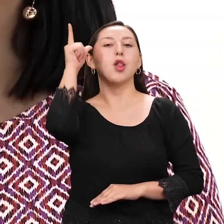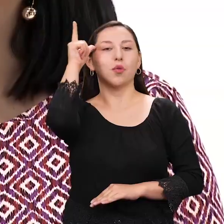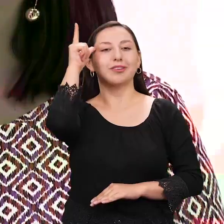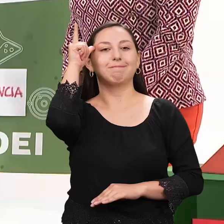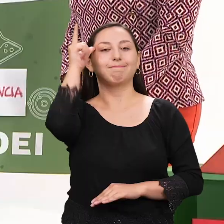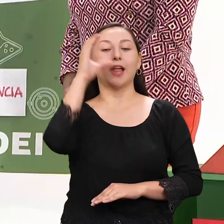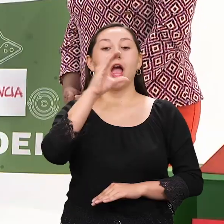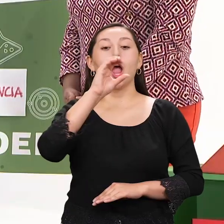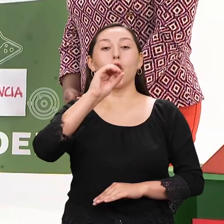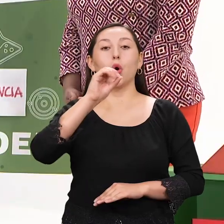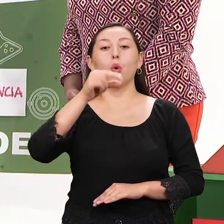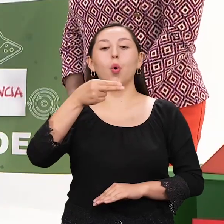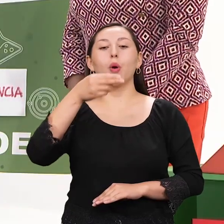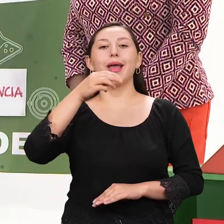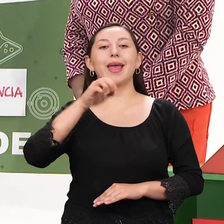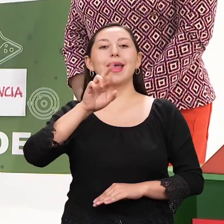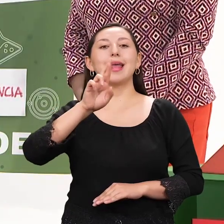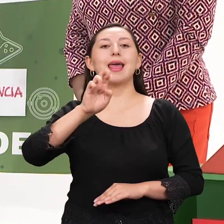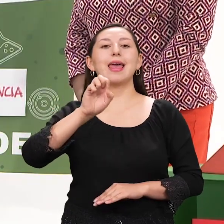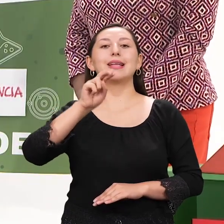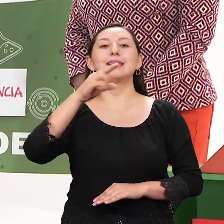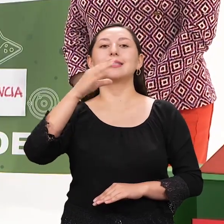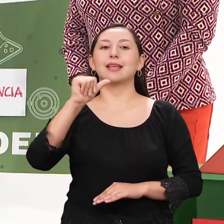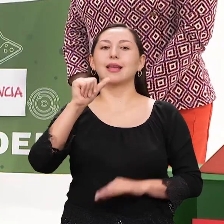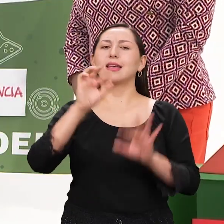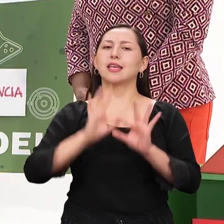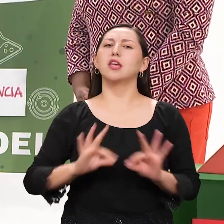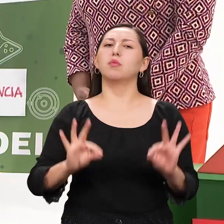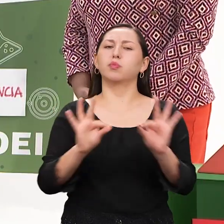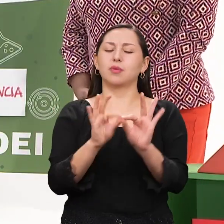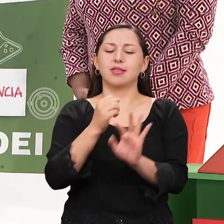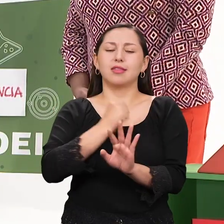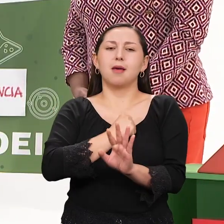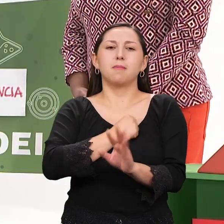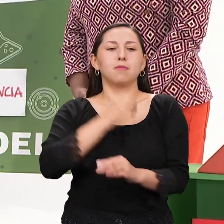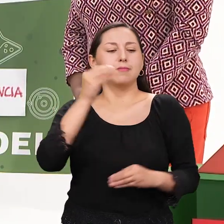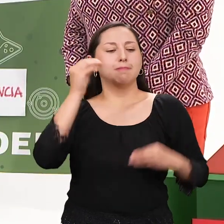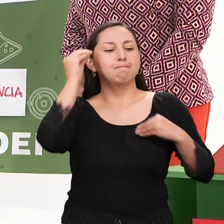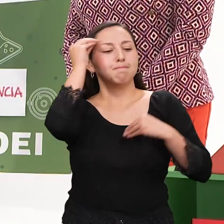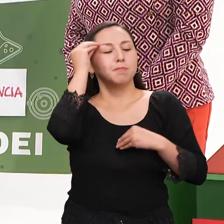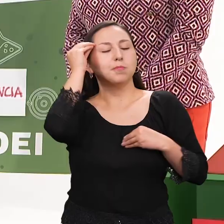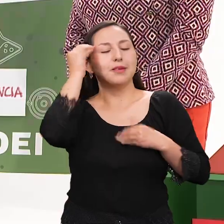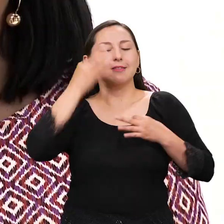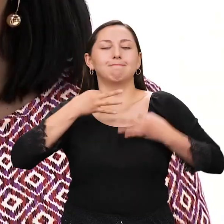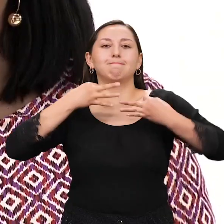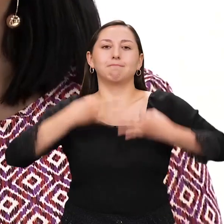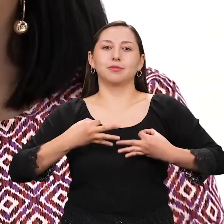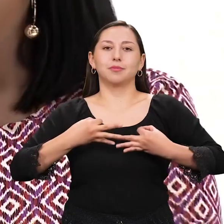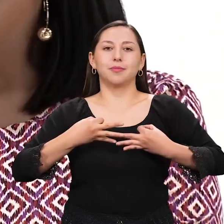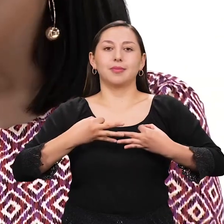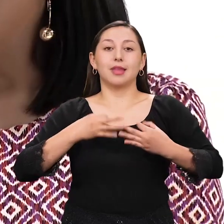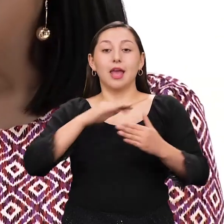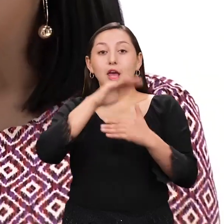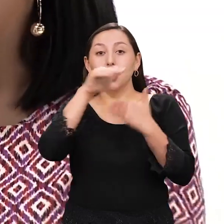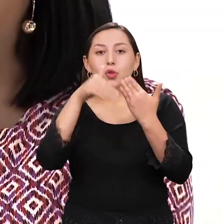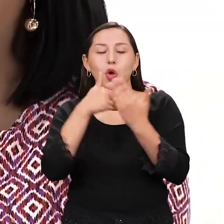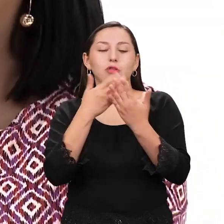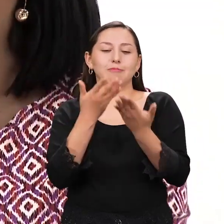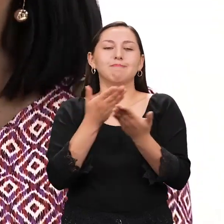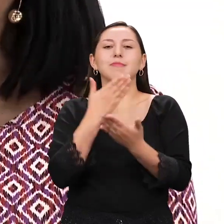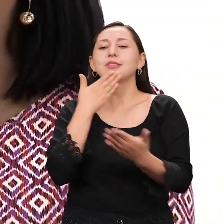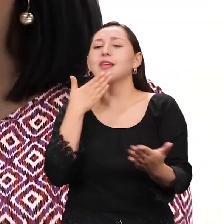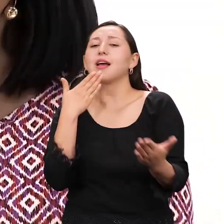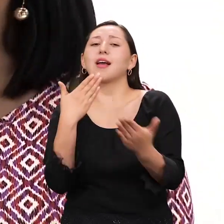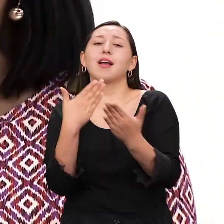coherencia. Siempre me quedaré con la coherencia porque es parte del valor que procuro cumplir en mi vida. Creo que todo el resto,